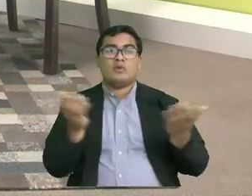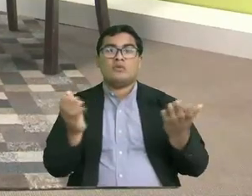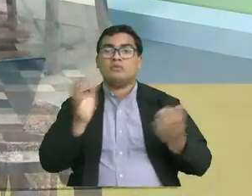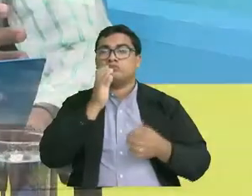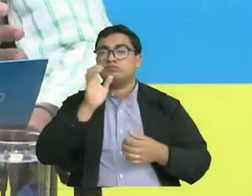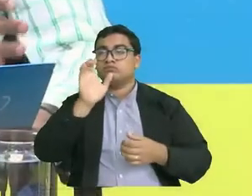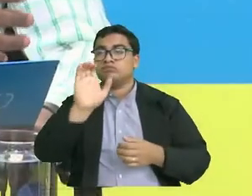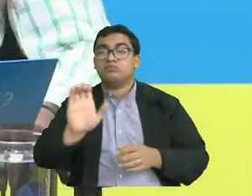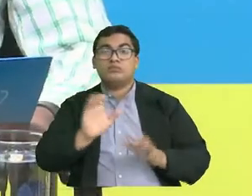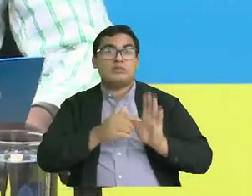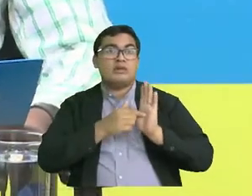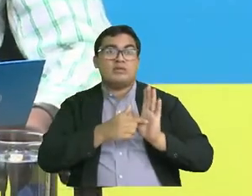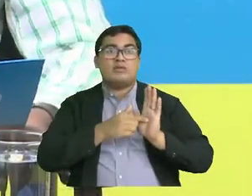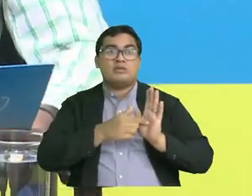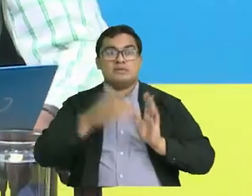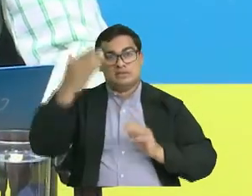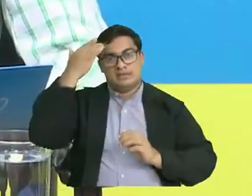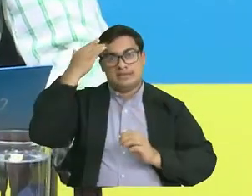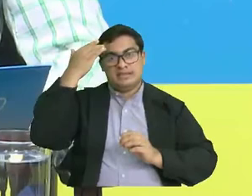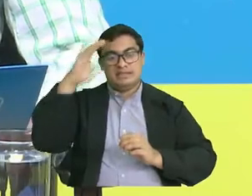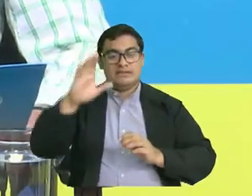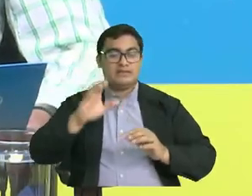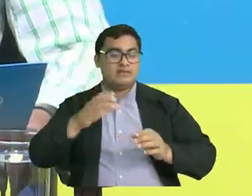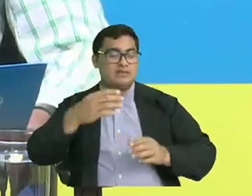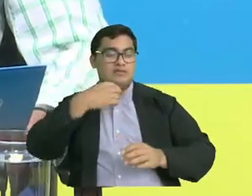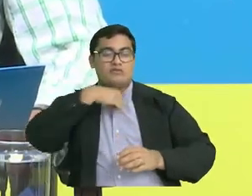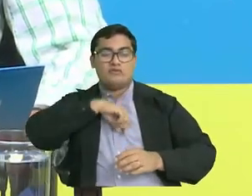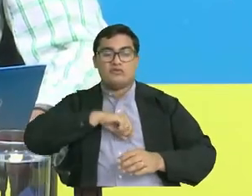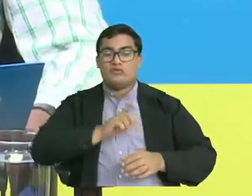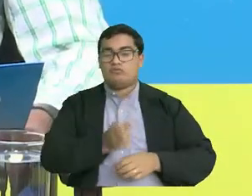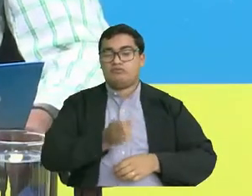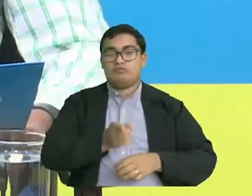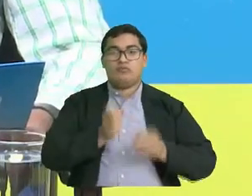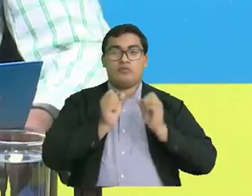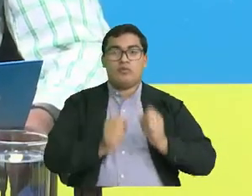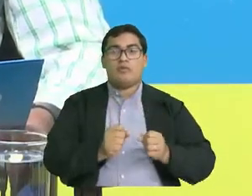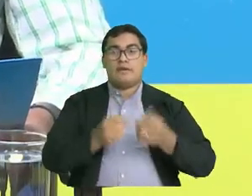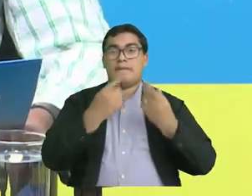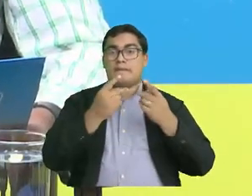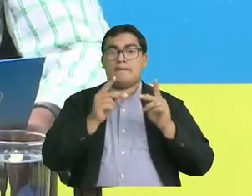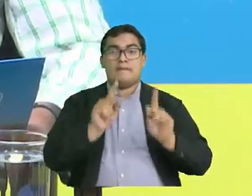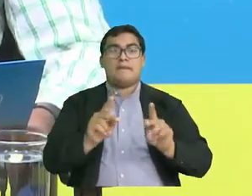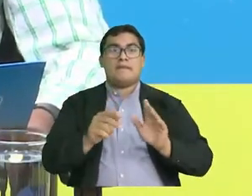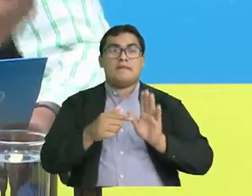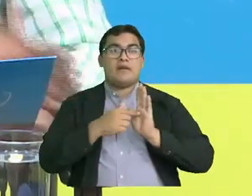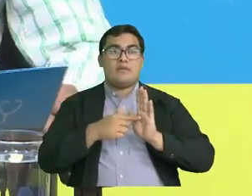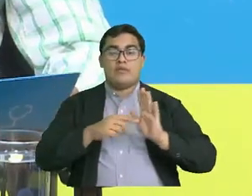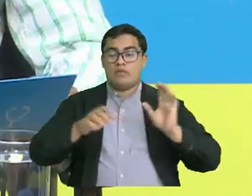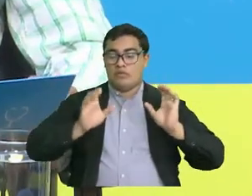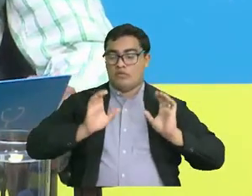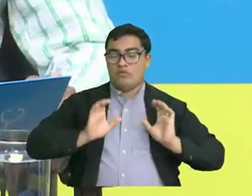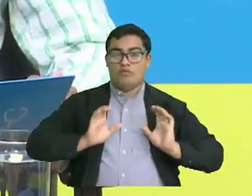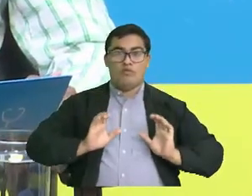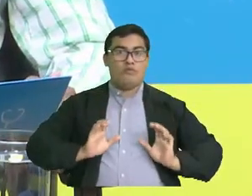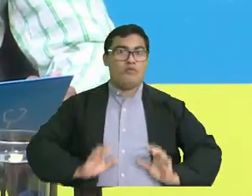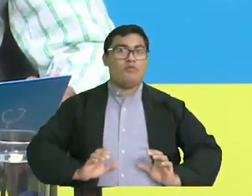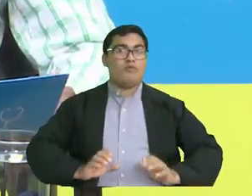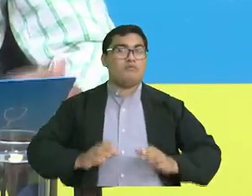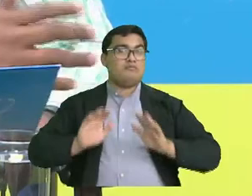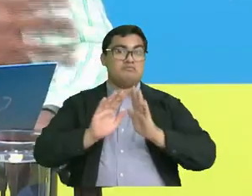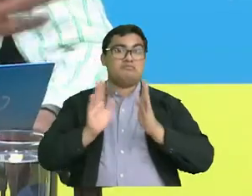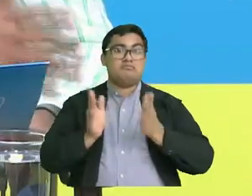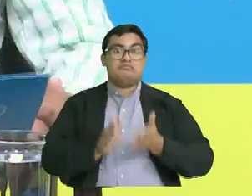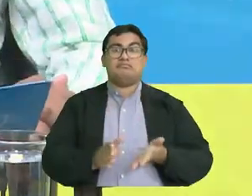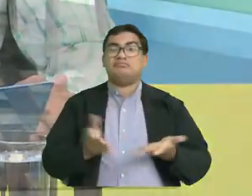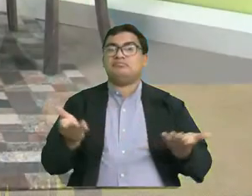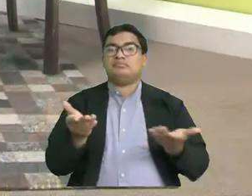al saber que genéticamente son hombres, pero son su cuerpo es intolerante al andrógeno?